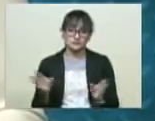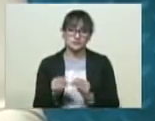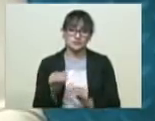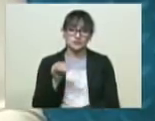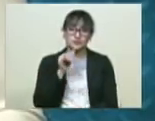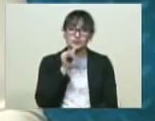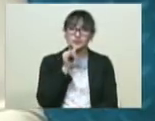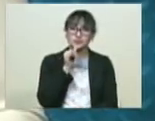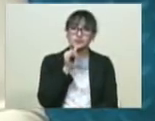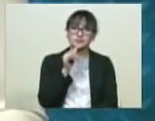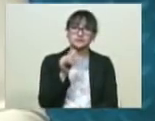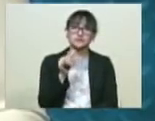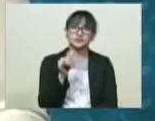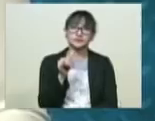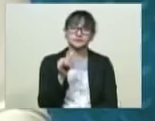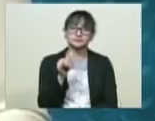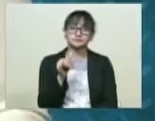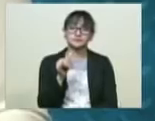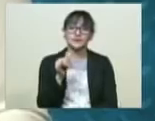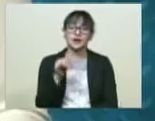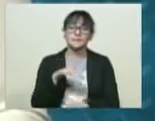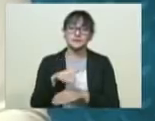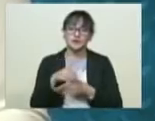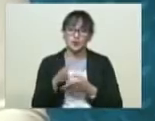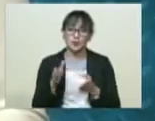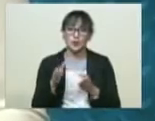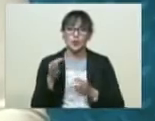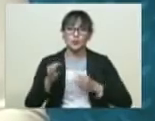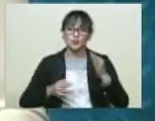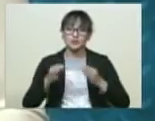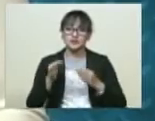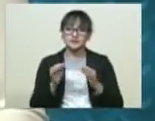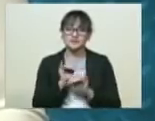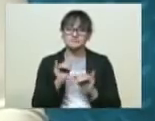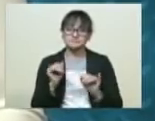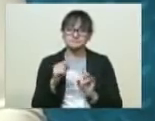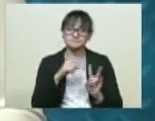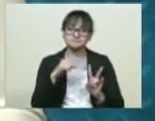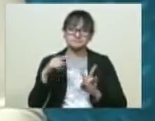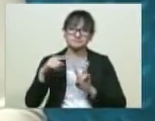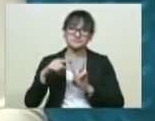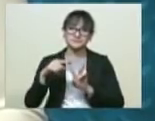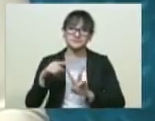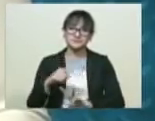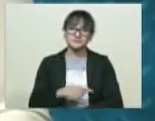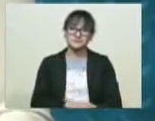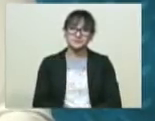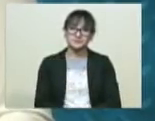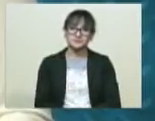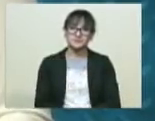sede del Ministerio del Popular para Relaciones Interiores, Justicia y Paz, y con ella devolvemos el contacto a los estudios de La Noticia. Adelante.